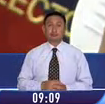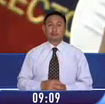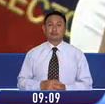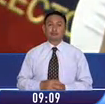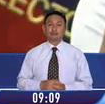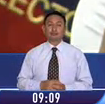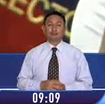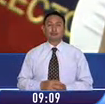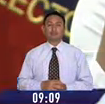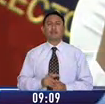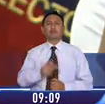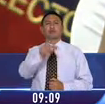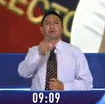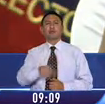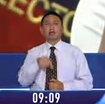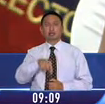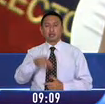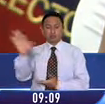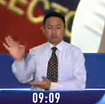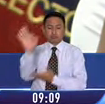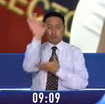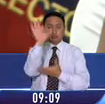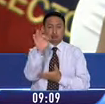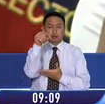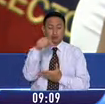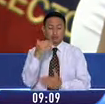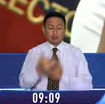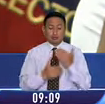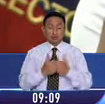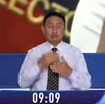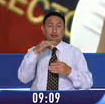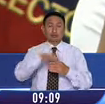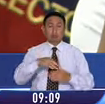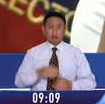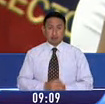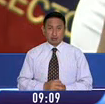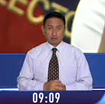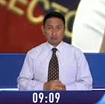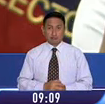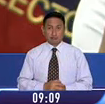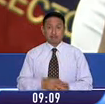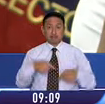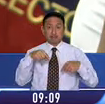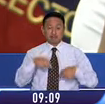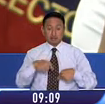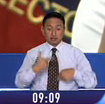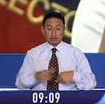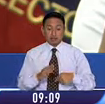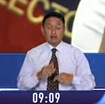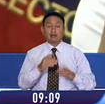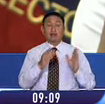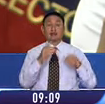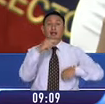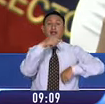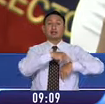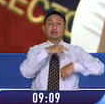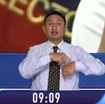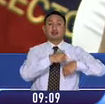quienes resulten electos a este proceso electoral, completarán